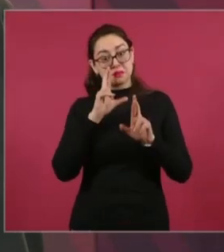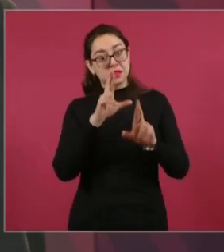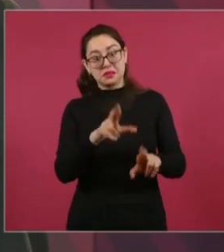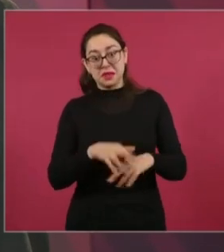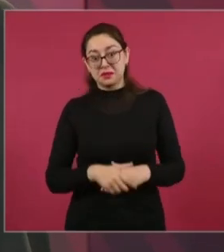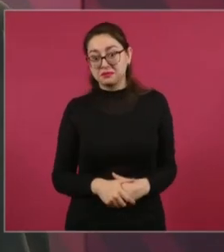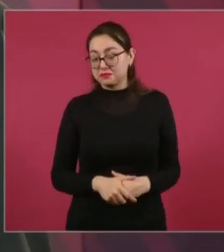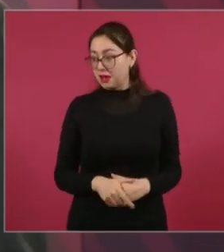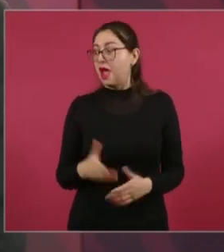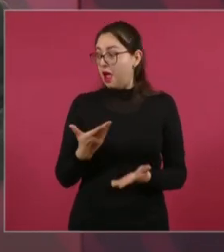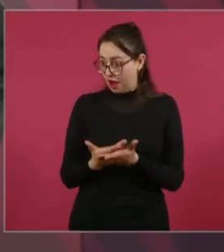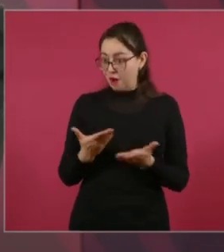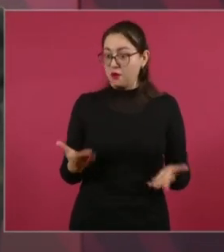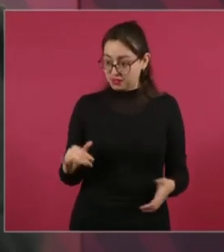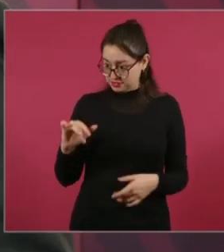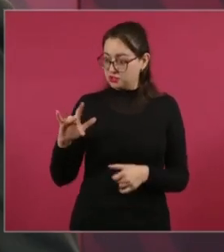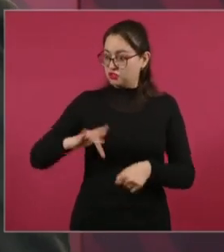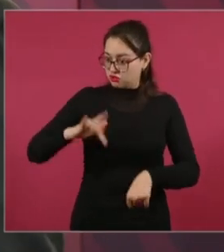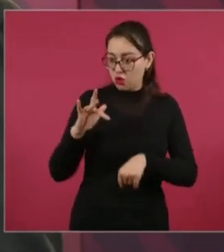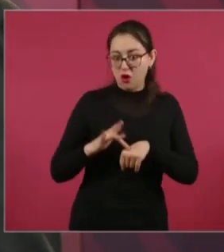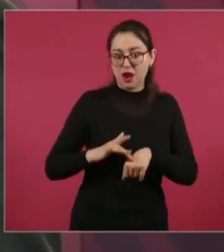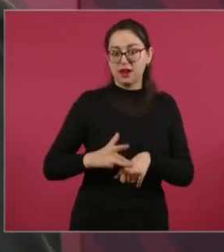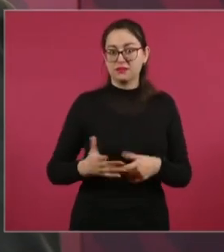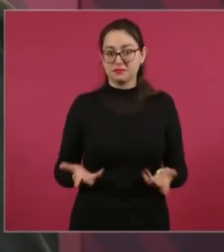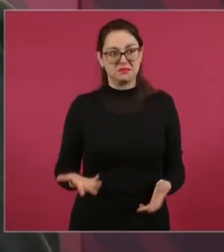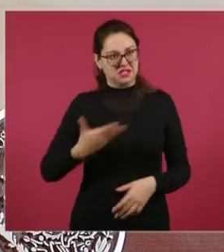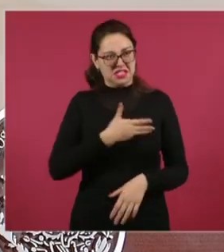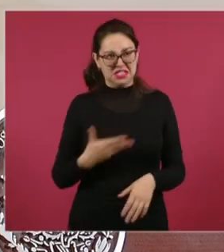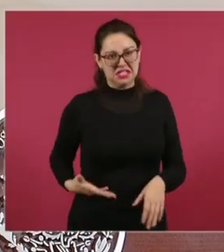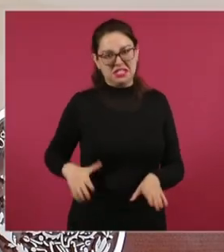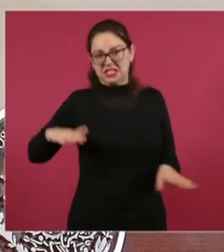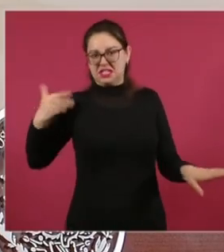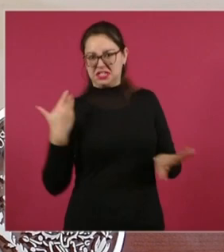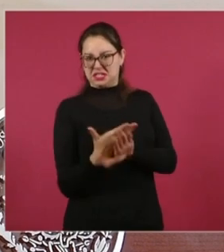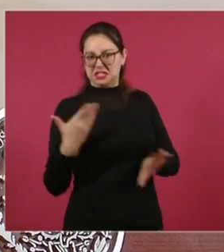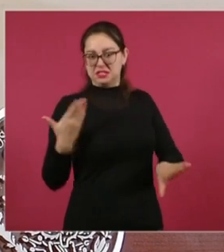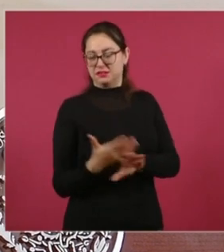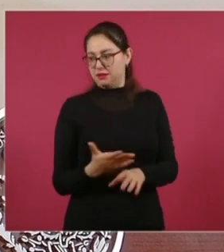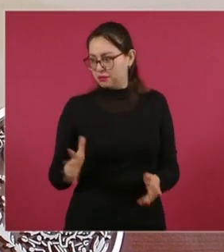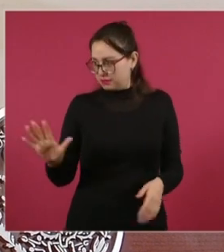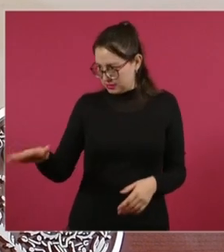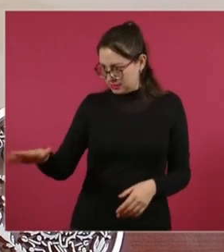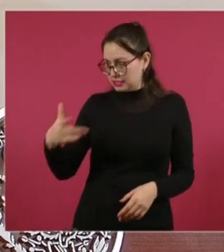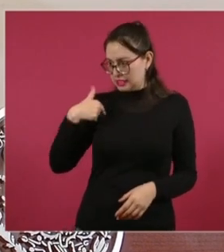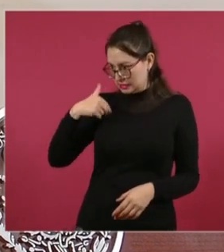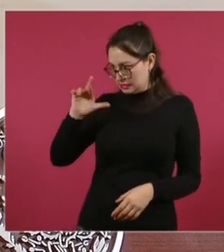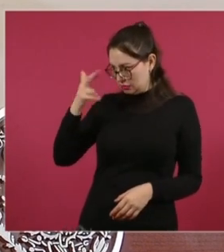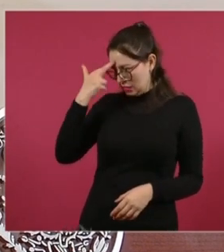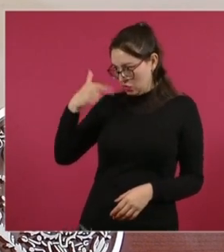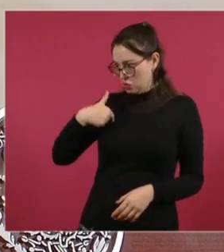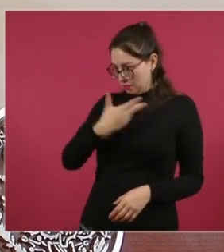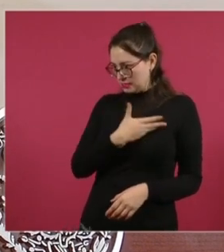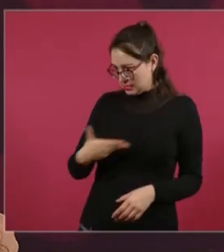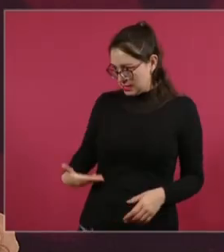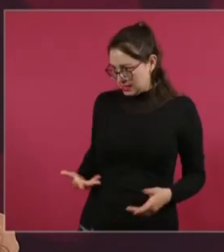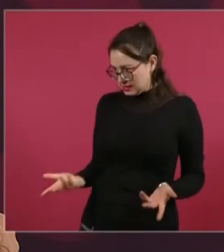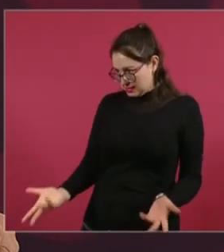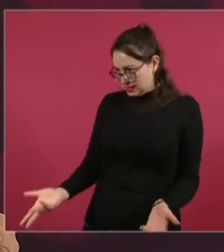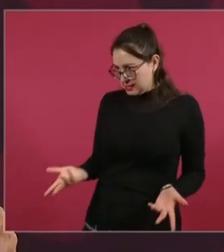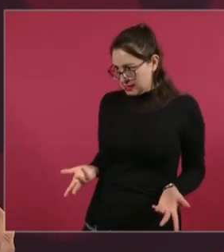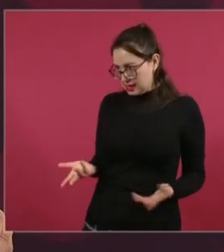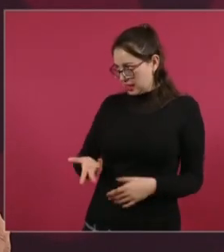lo que corresponde al presidente, porque yo soy cliente ahí en Televisa,